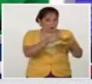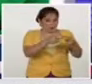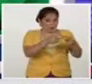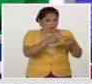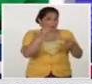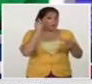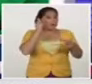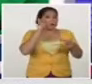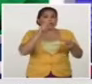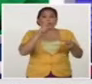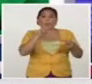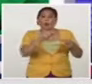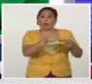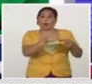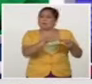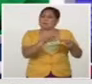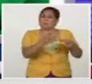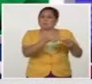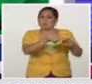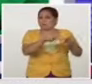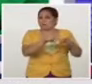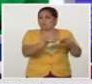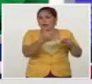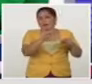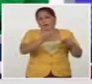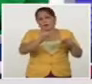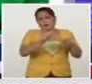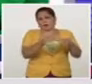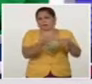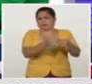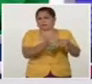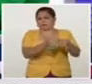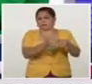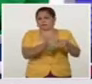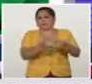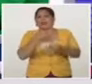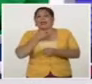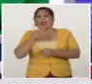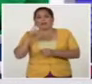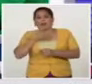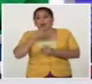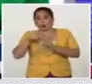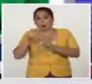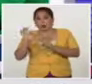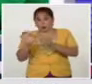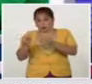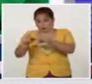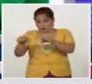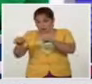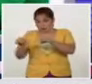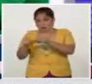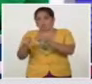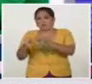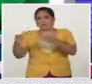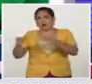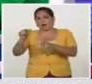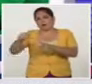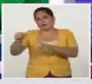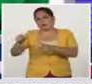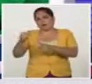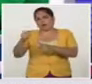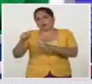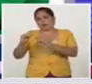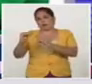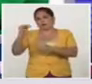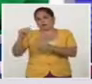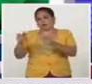de casos que no llega a 10 casos. El evento es de 10 y más. Pero eso es un